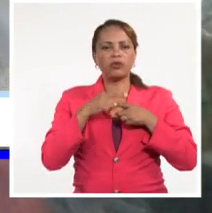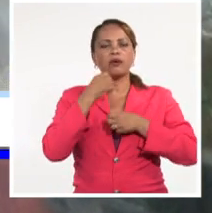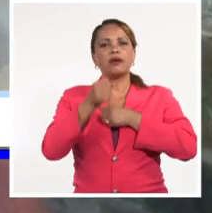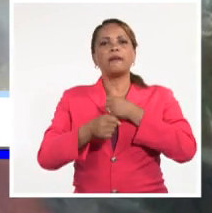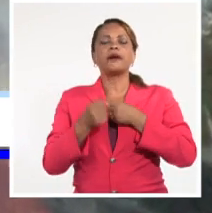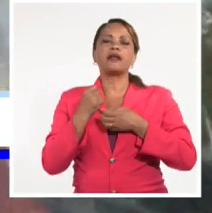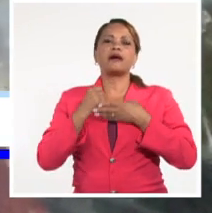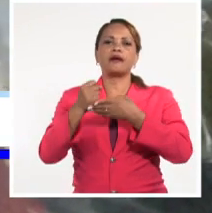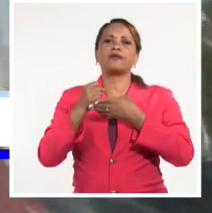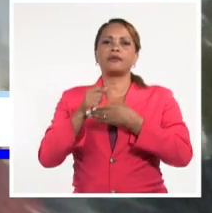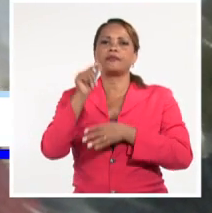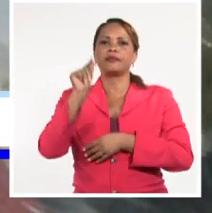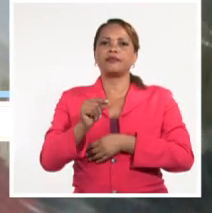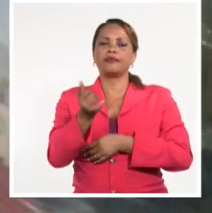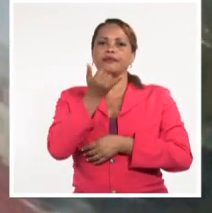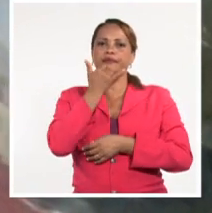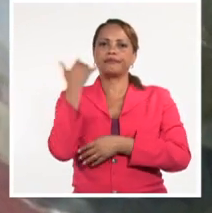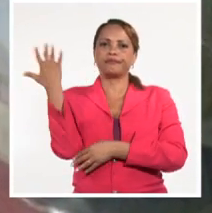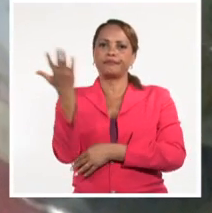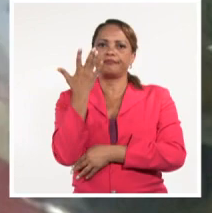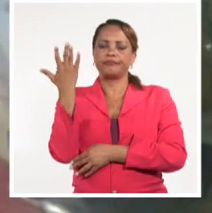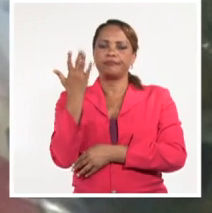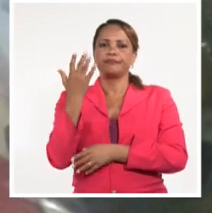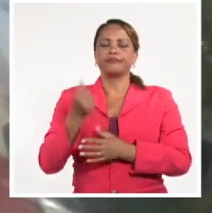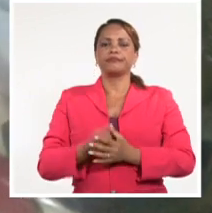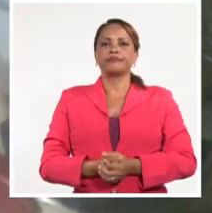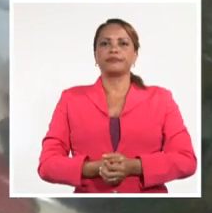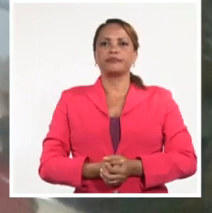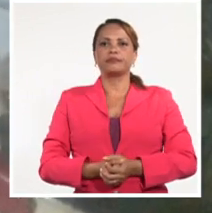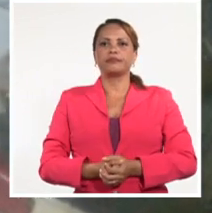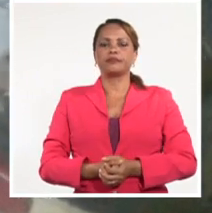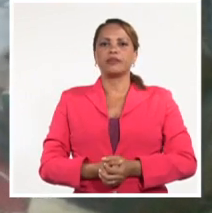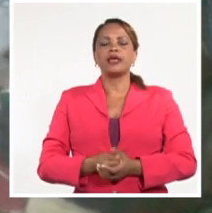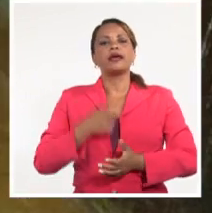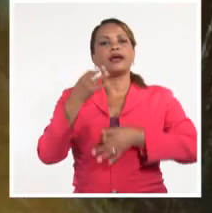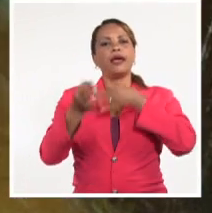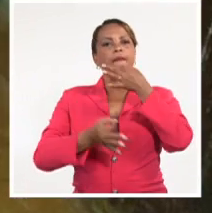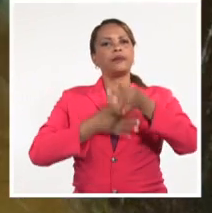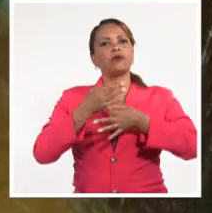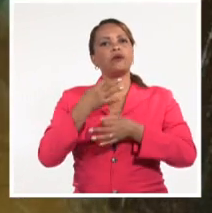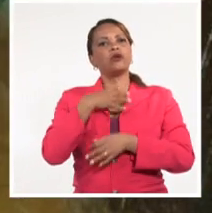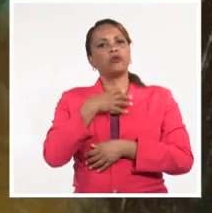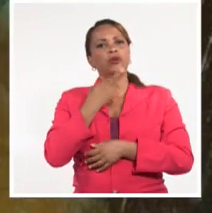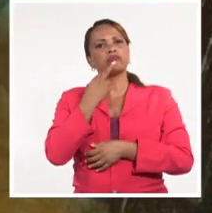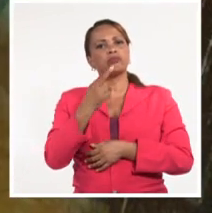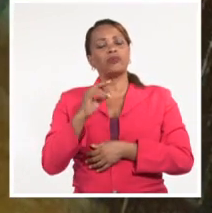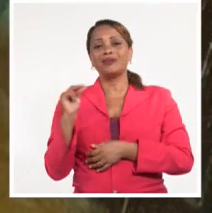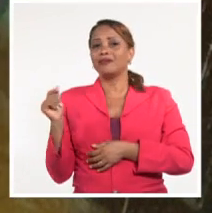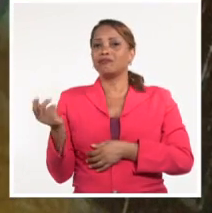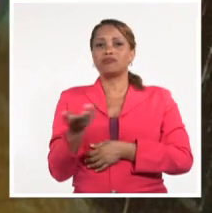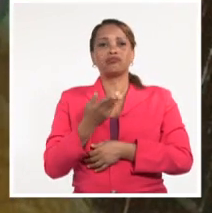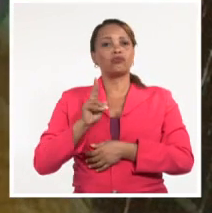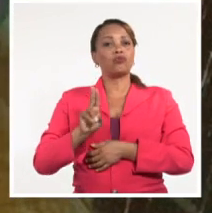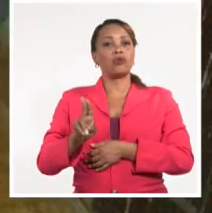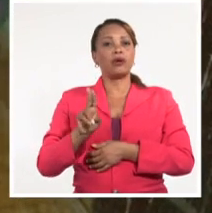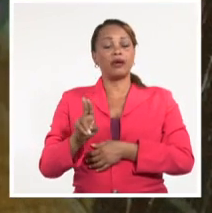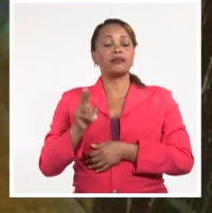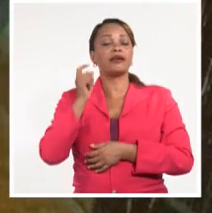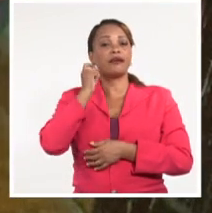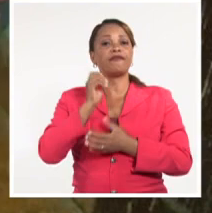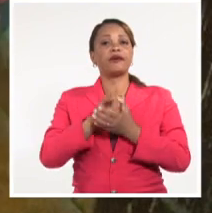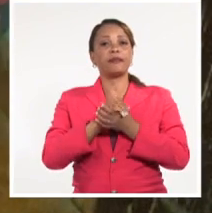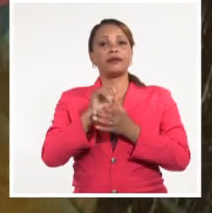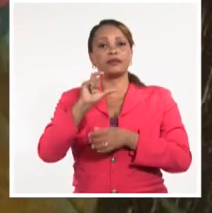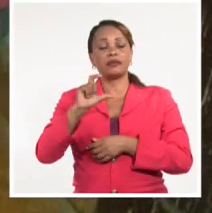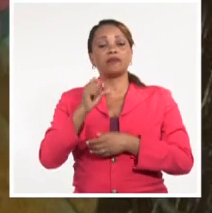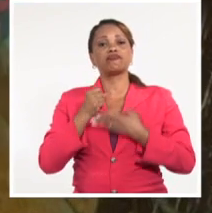los damnificados en la zona de Vuelta Abajo. Gómez aseguró que tuvieron una respuesta inmediata por parte de las federadas y el resto